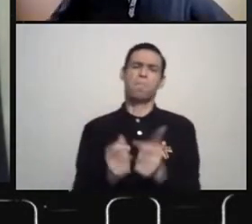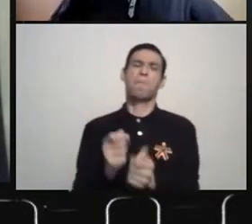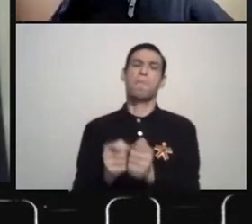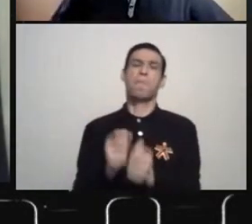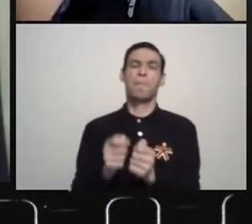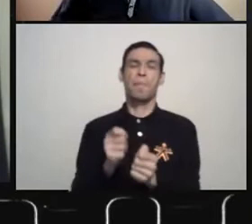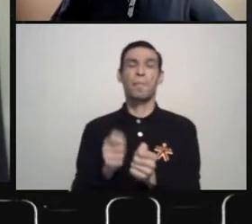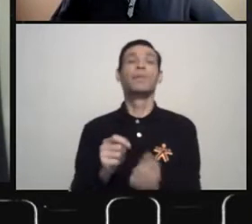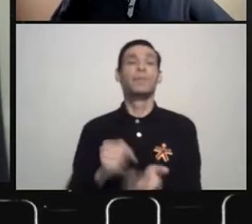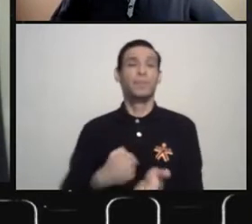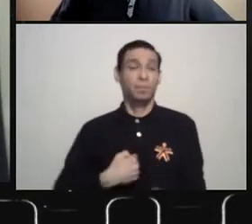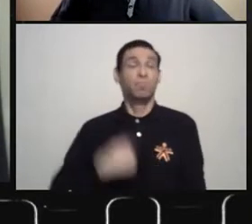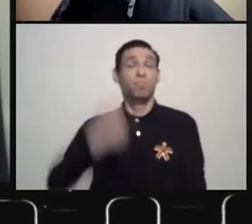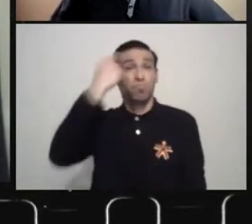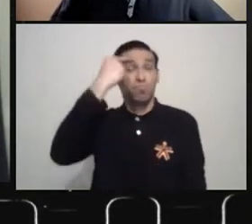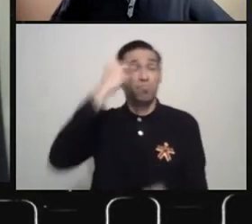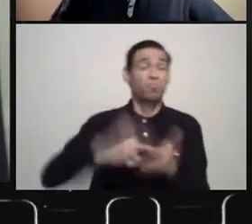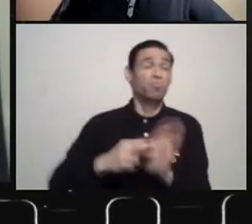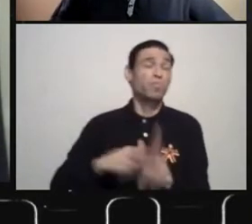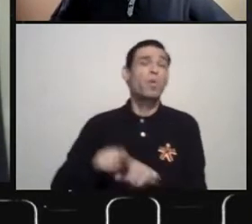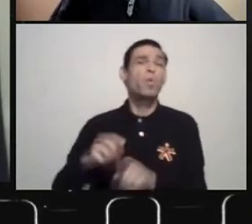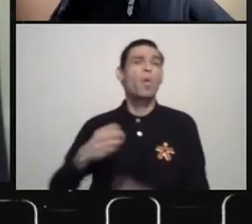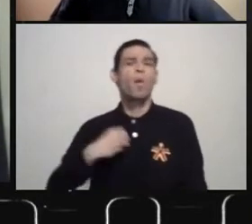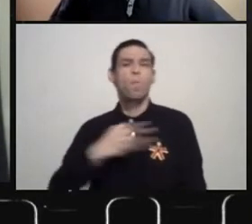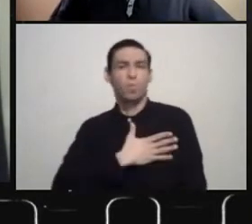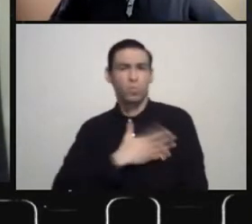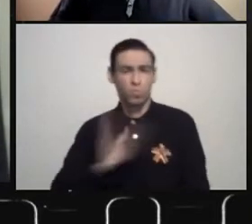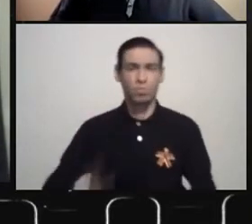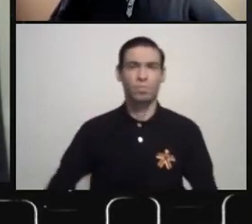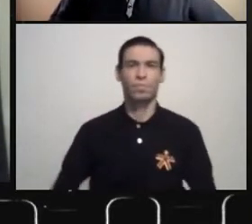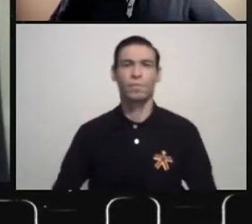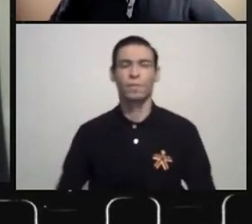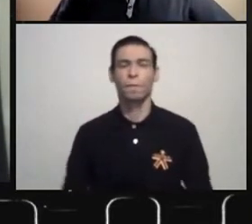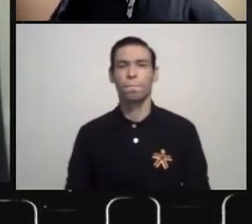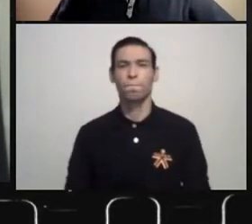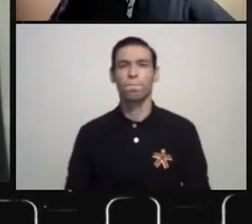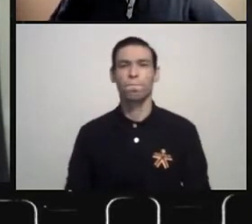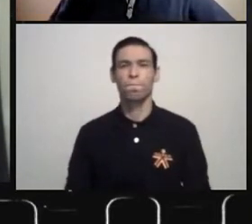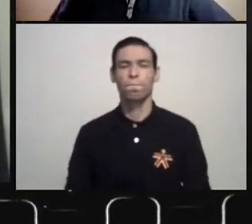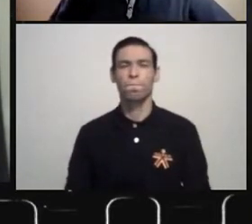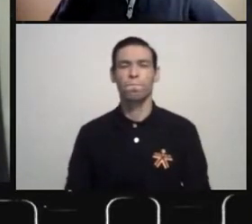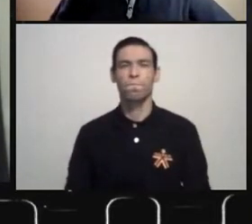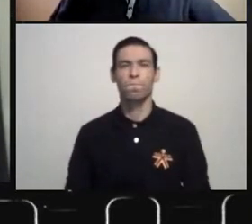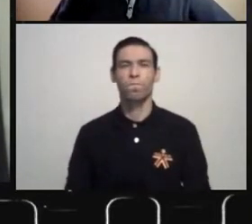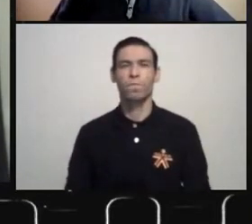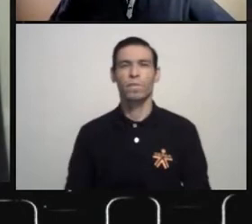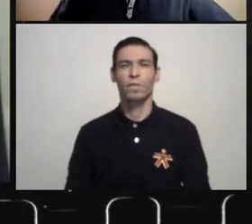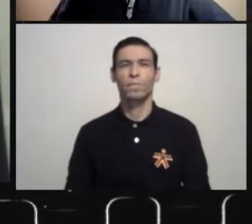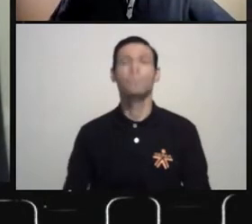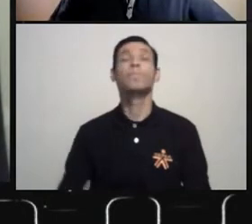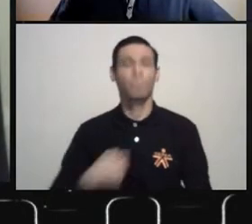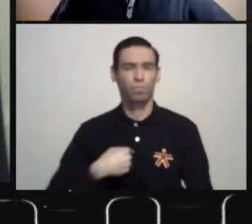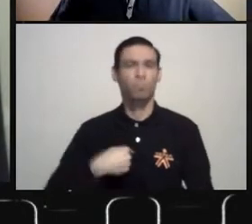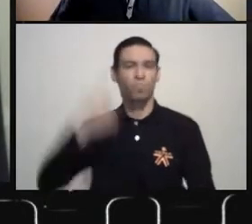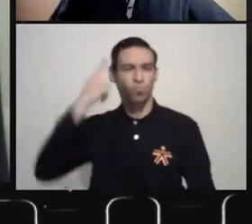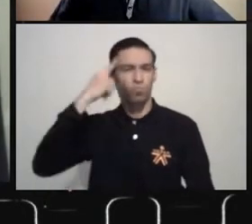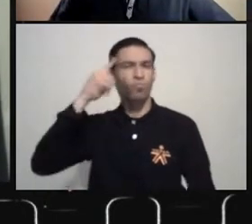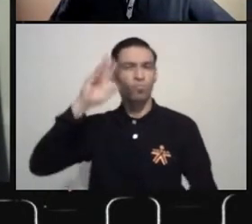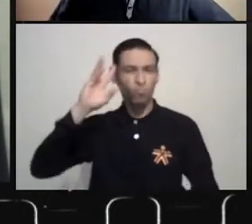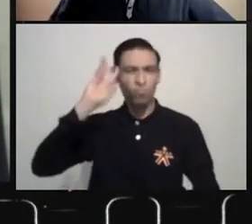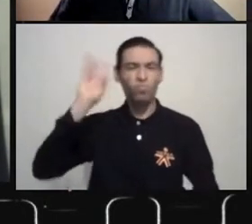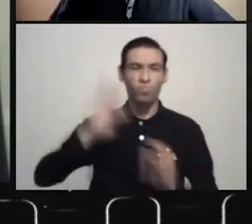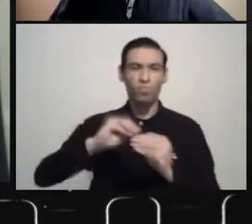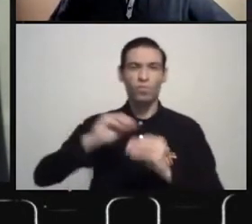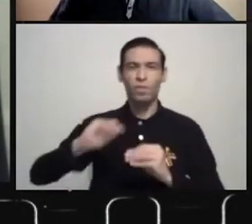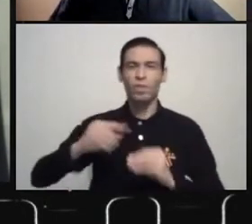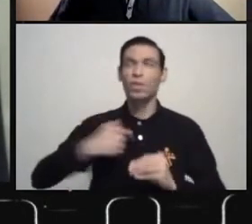más opciones, que es lo bueno. Sí, yo estoy totalmente de acuerdo con Andrés y para abonar un poquito voy a dar dos